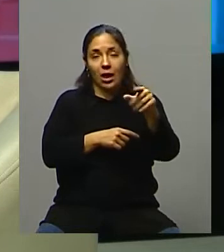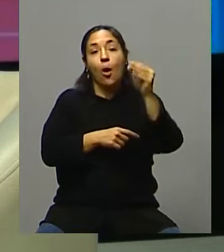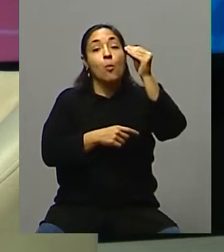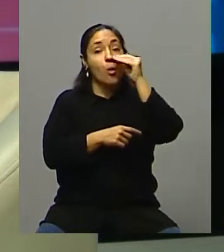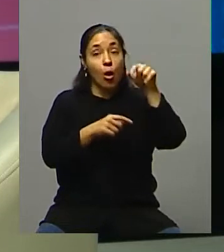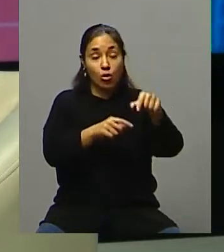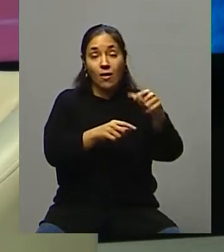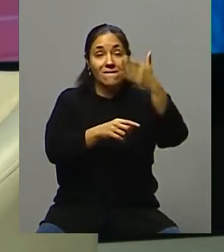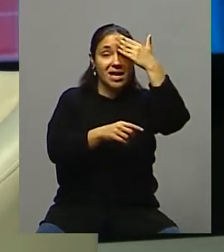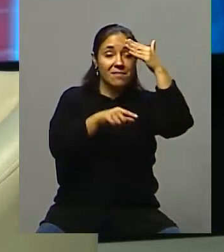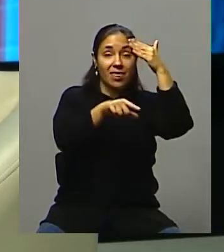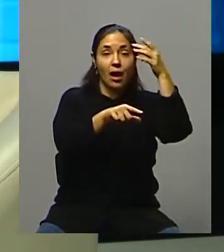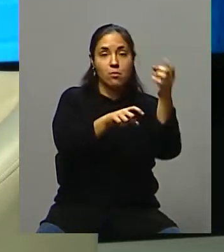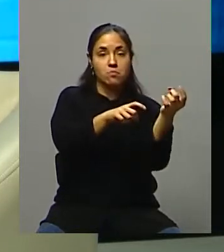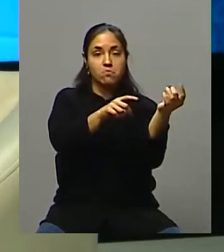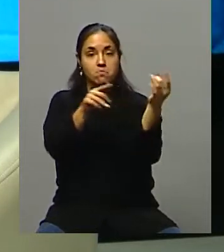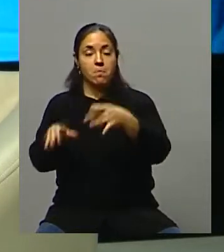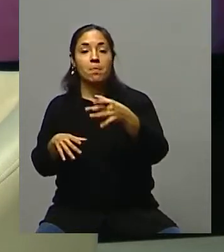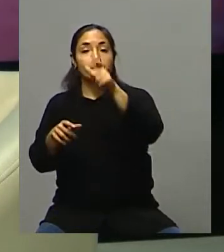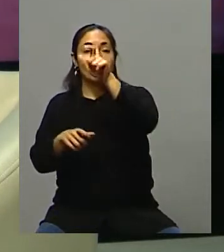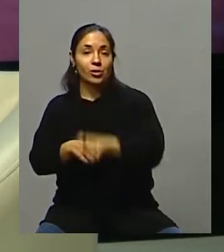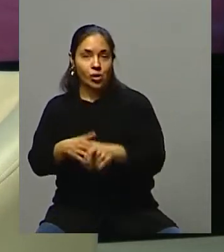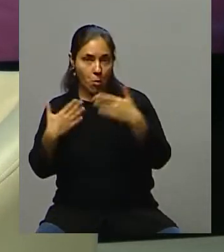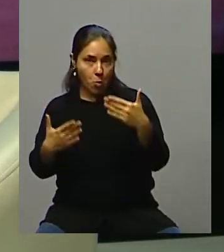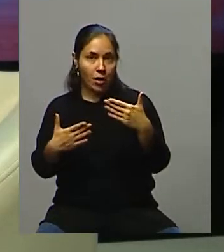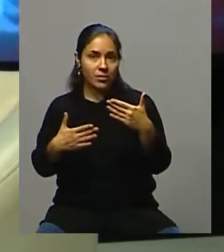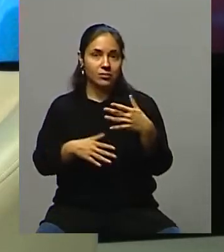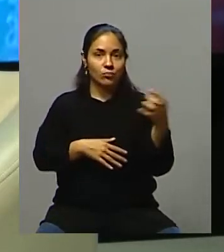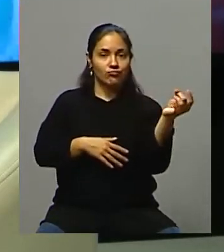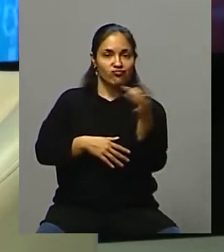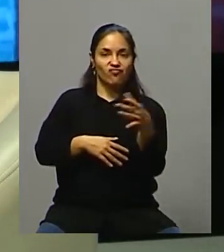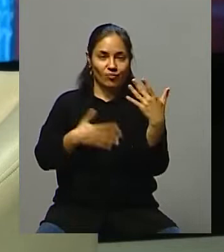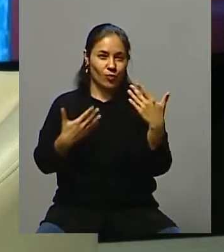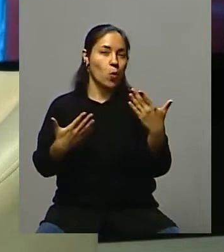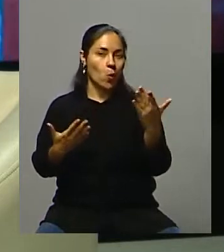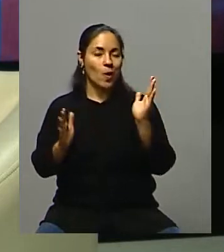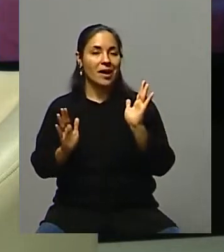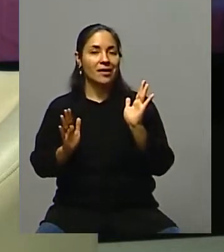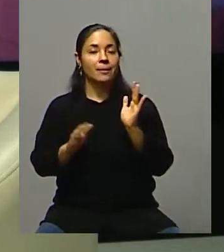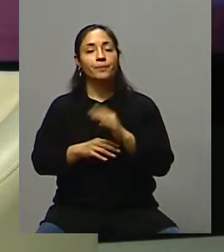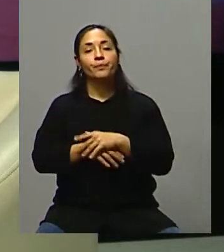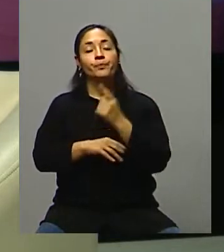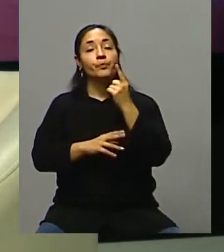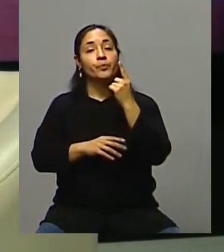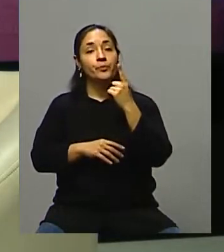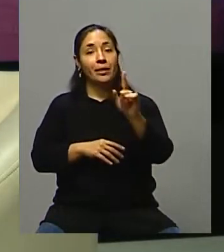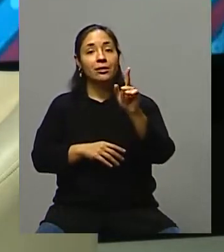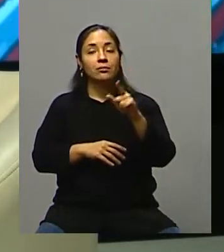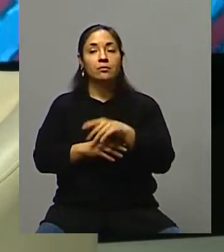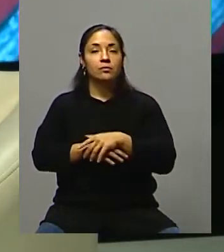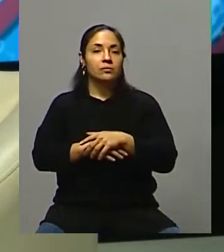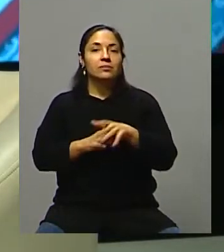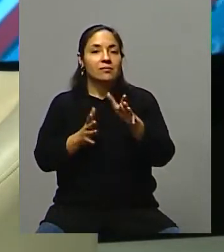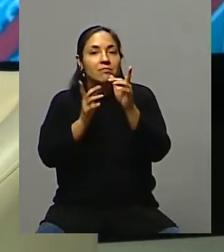puede contagiarse a un humano, por eso se le dice zoonosis o antropozoonosis, ¿sí? Pero que queda limitada a